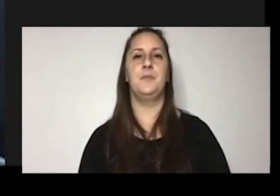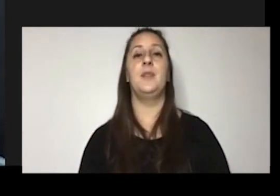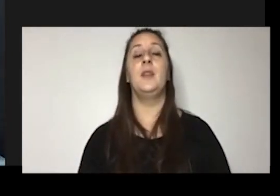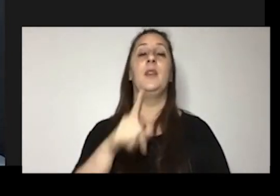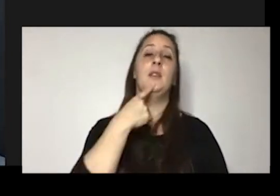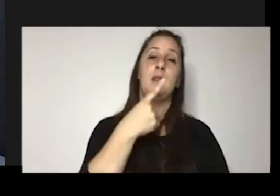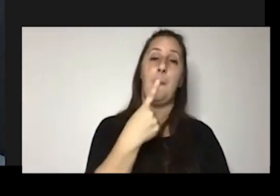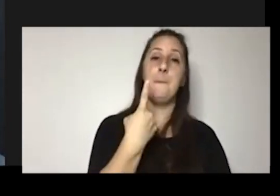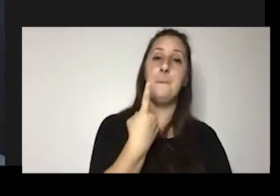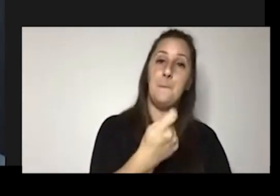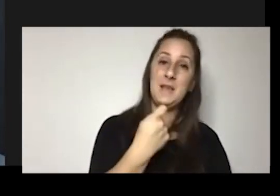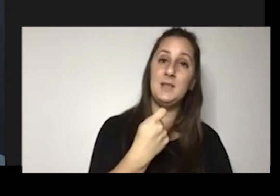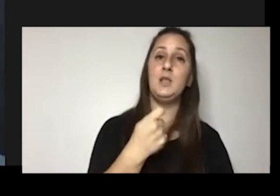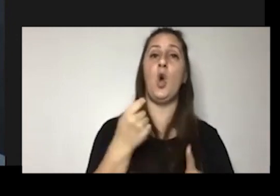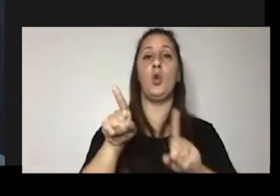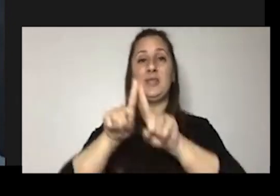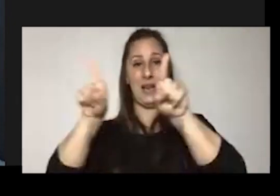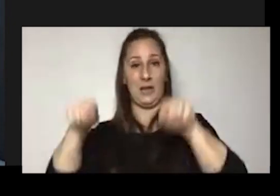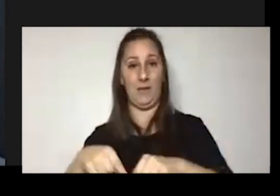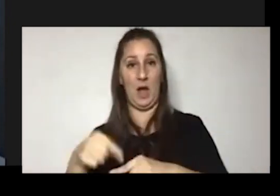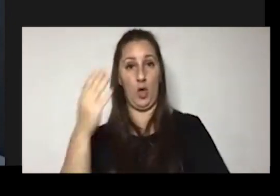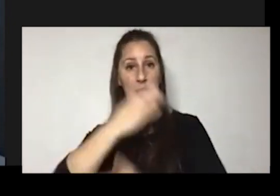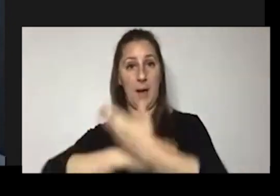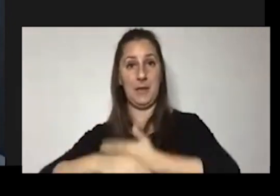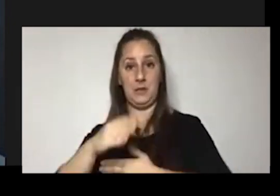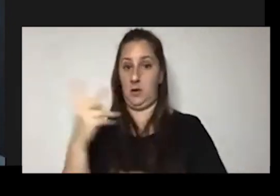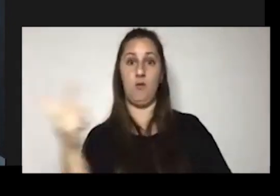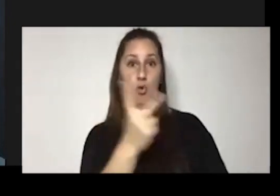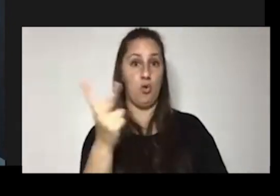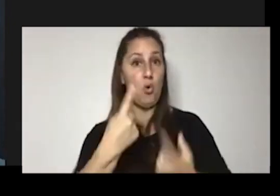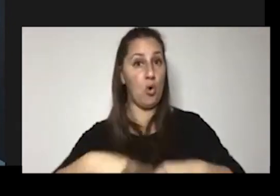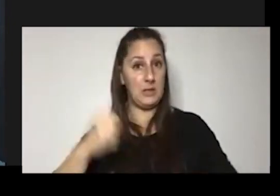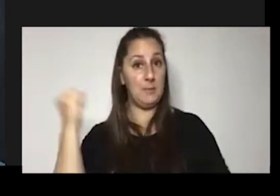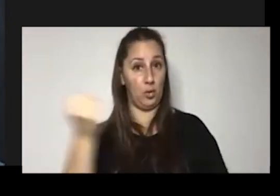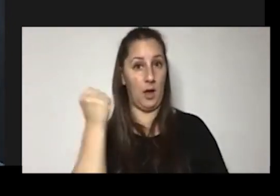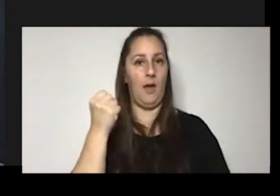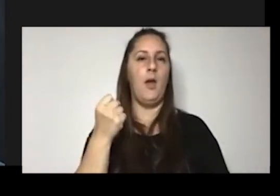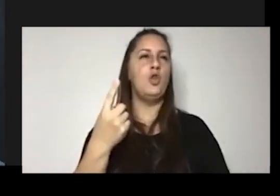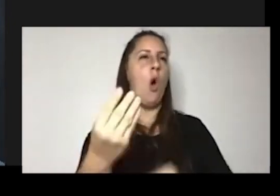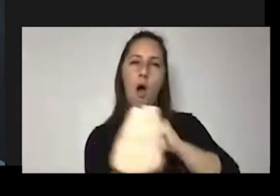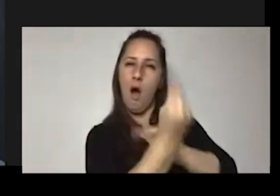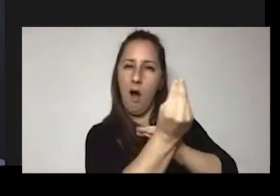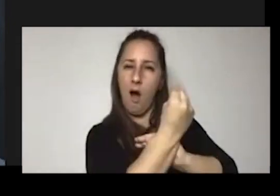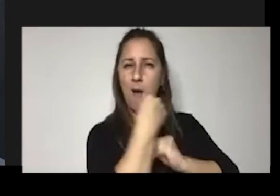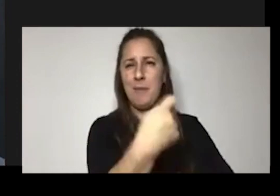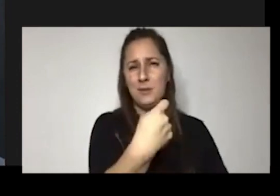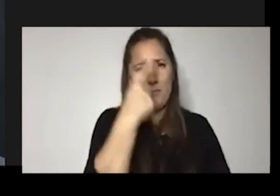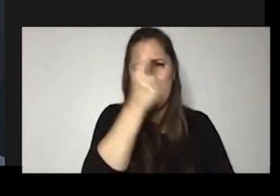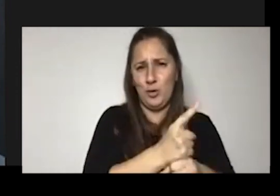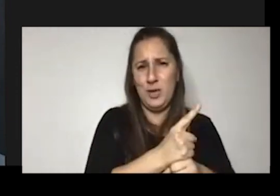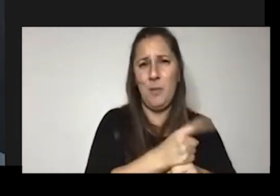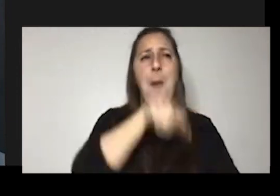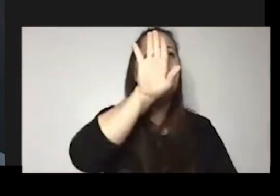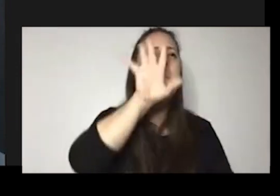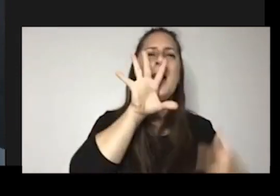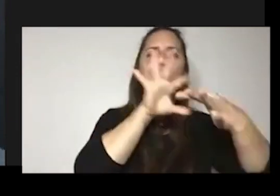el certificado, que es tan importante, tal cual nadie vive de una pensión, la mayoría lo hace por el tema de la obra social, porque no le queda